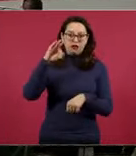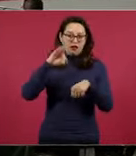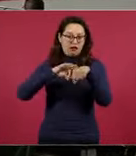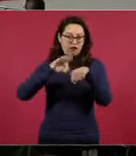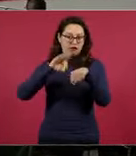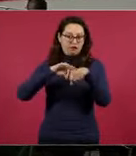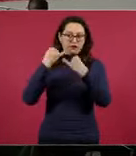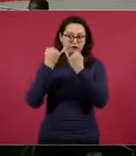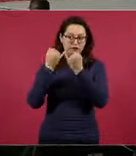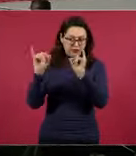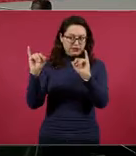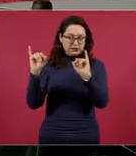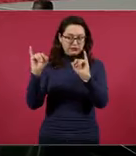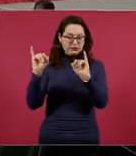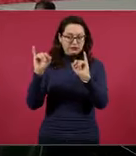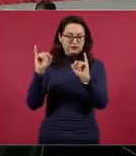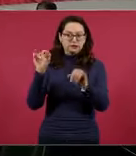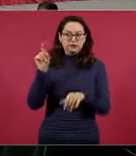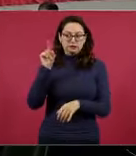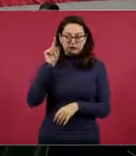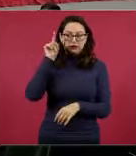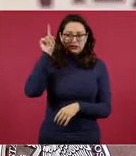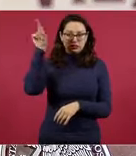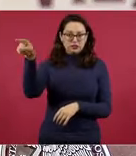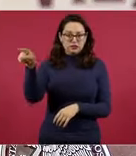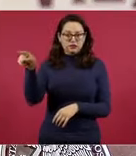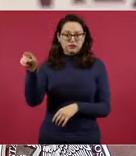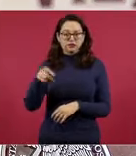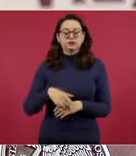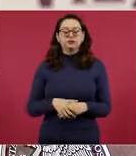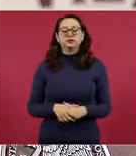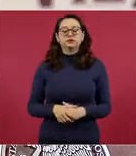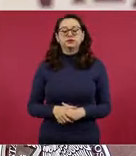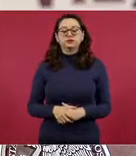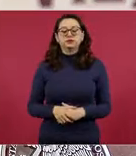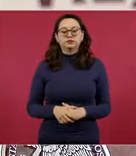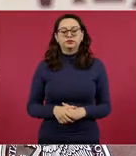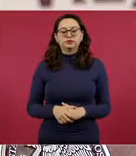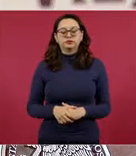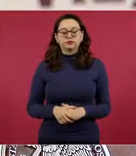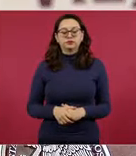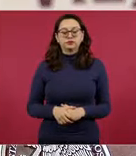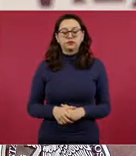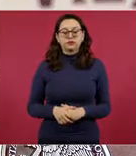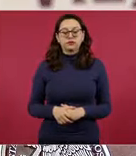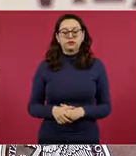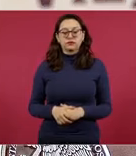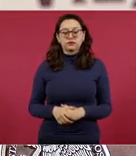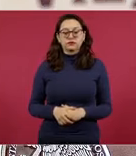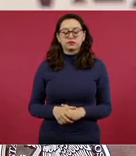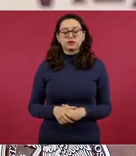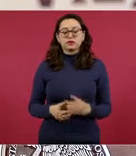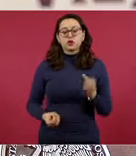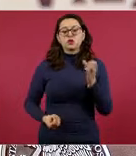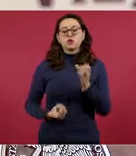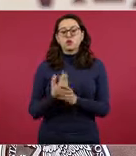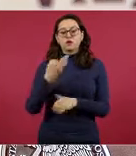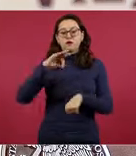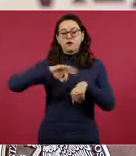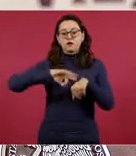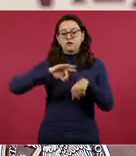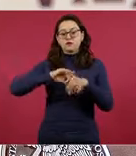central lo ya mencionado de la inauguración de la megafarmacia del bienestar. Para